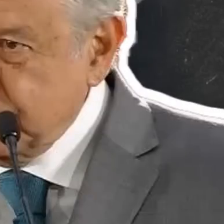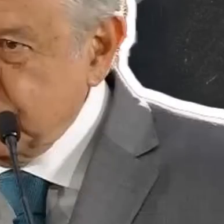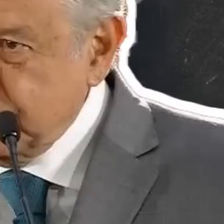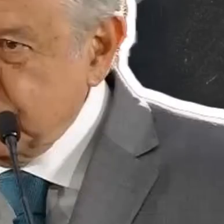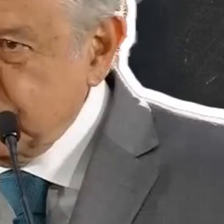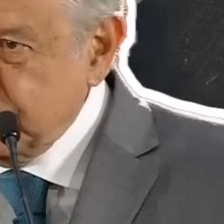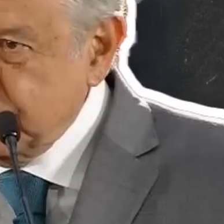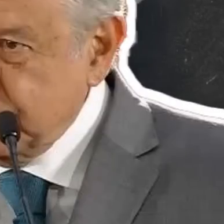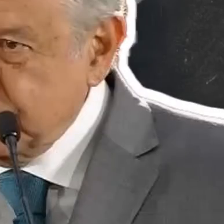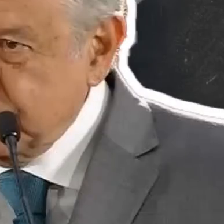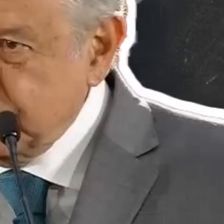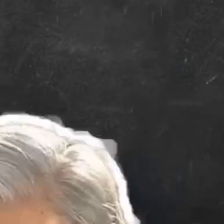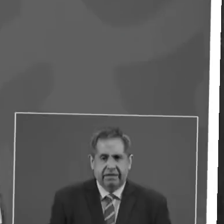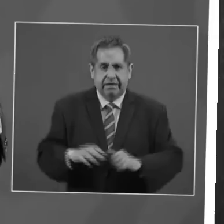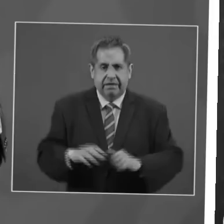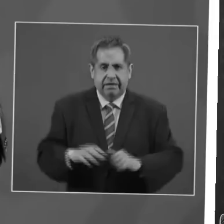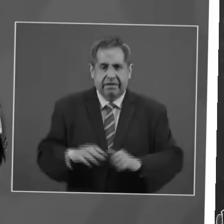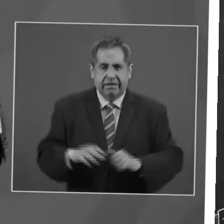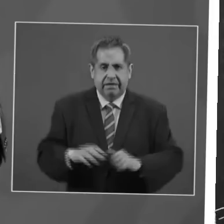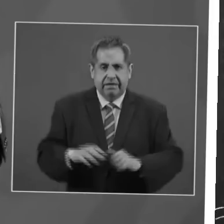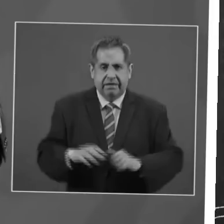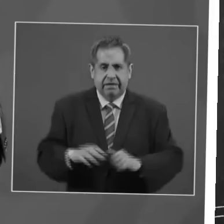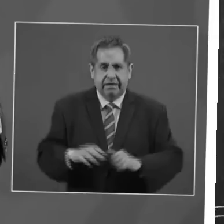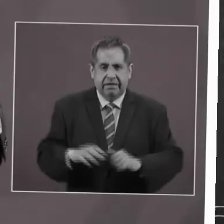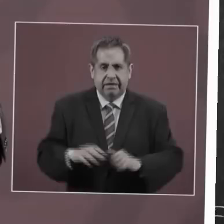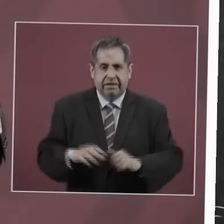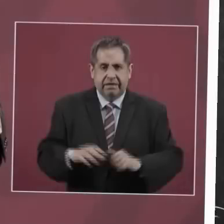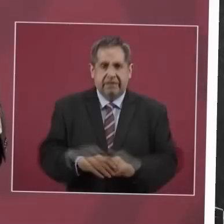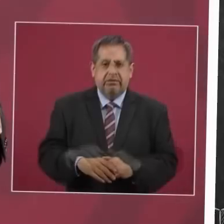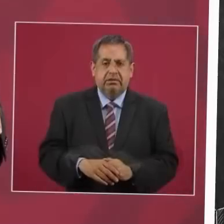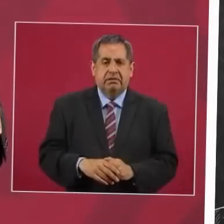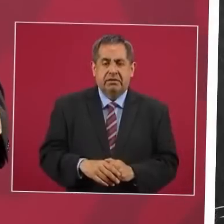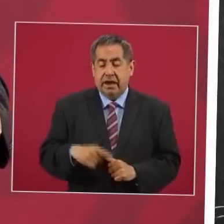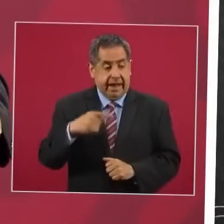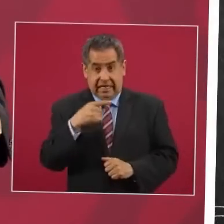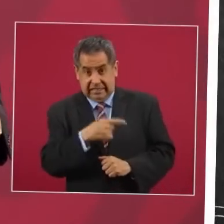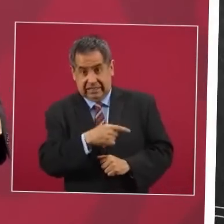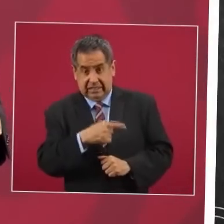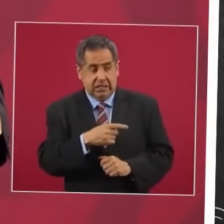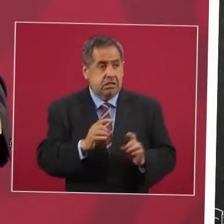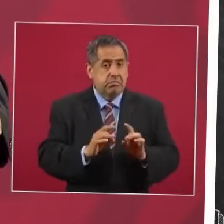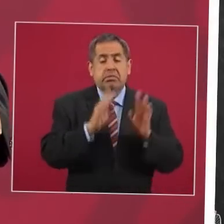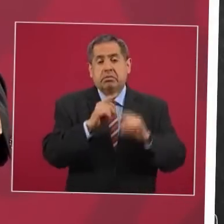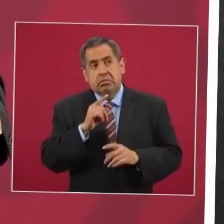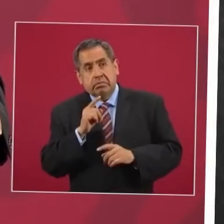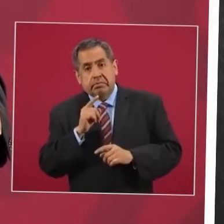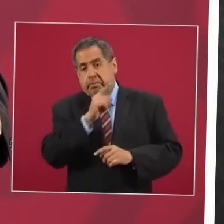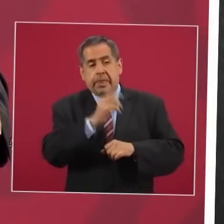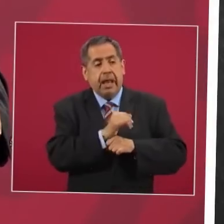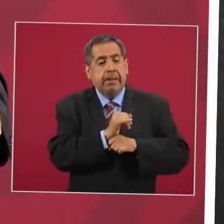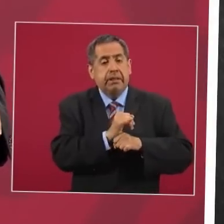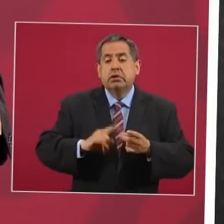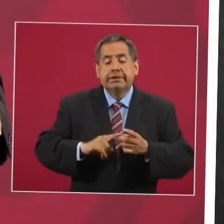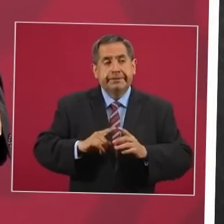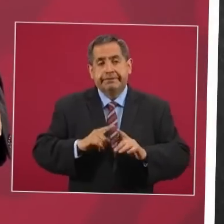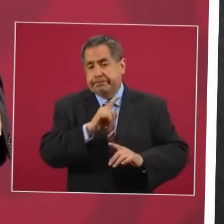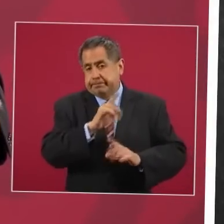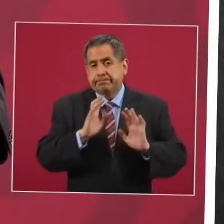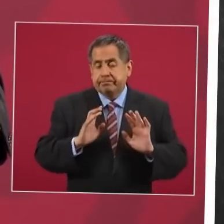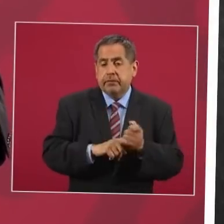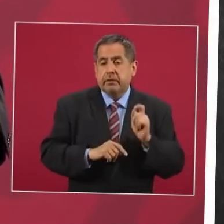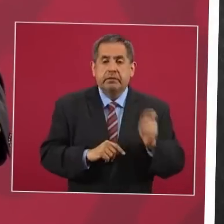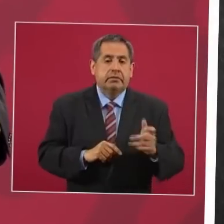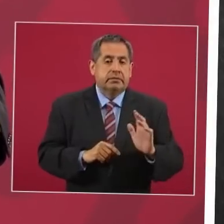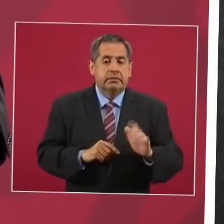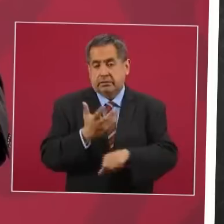dependiendo de a quién ataques o defiendas? En 2020 dijiste esto. Esto surge de una investigación que se lleva a